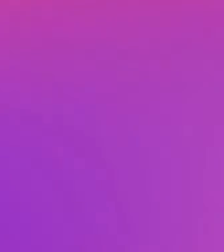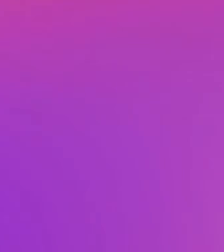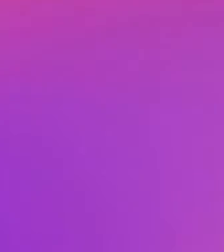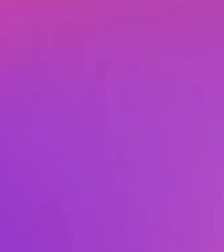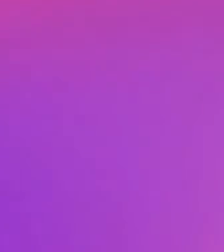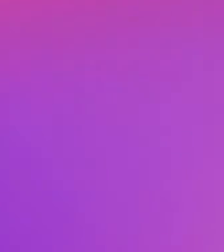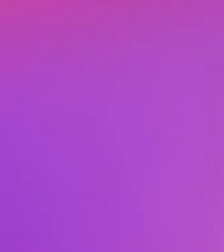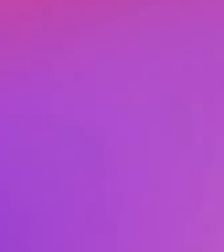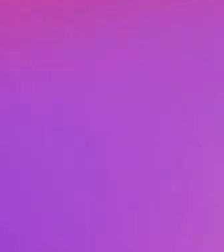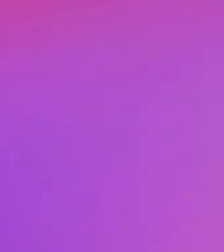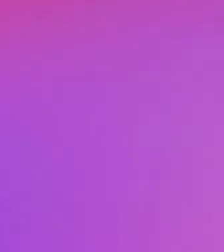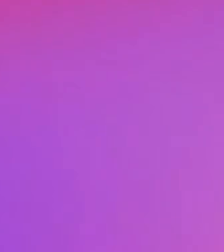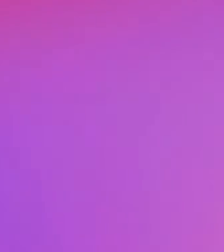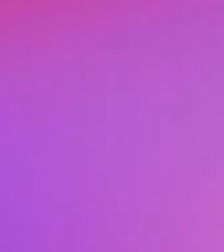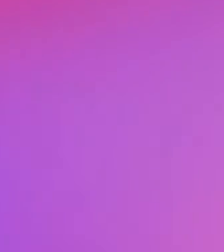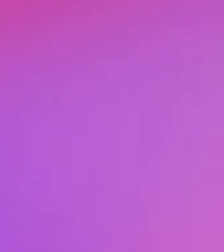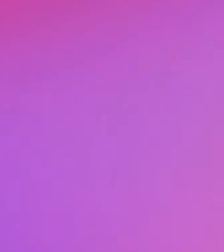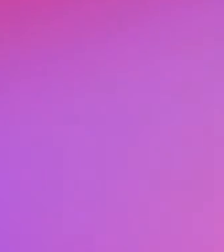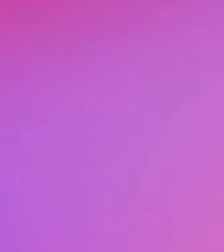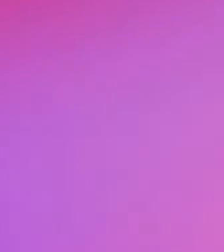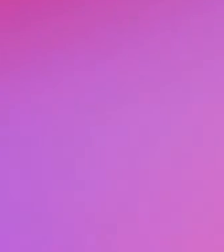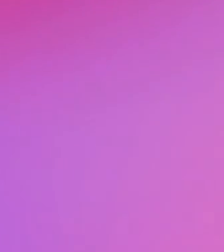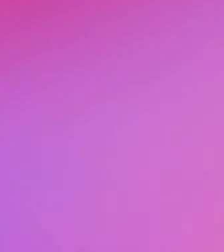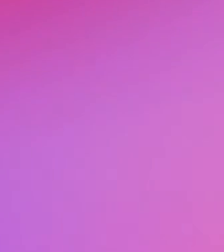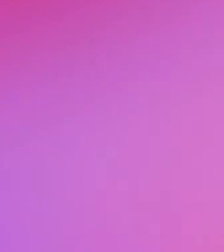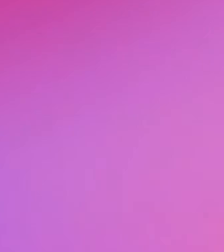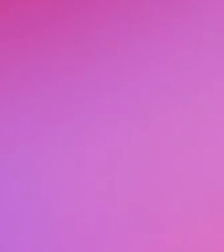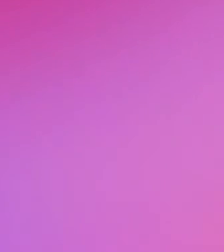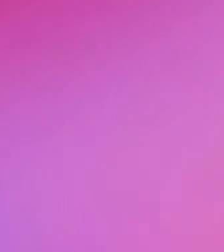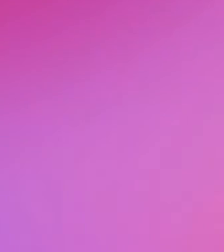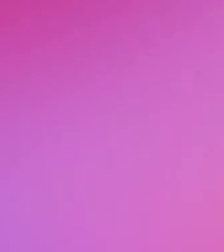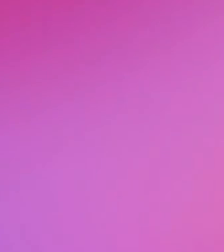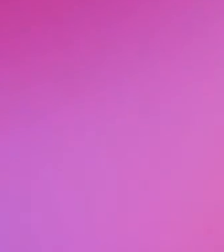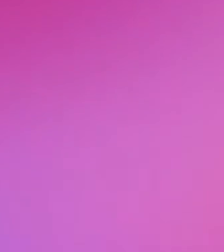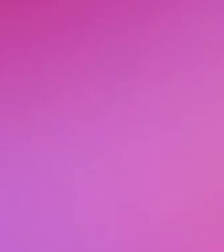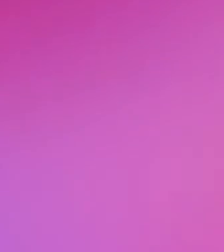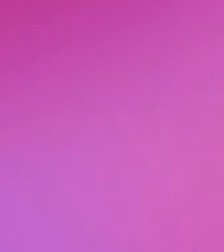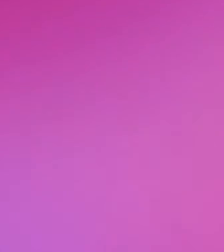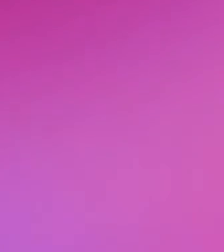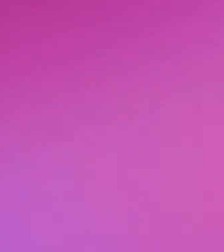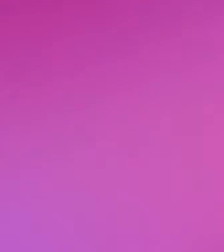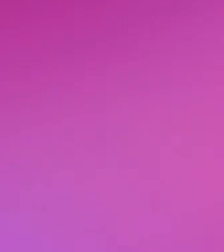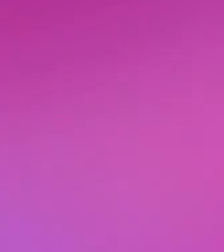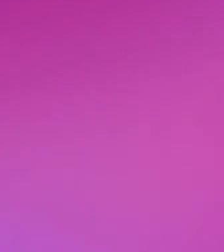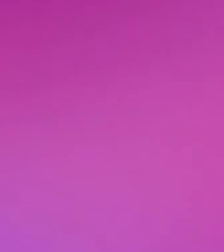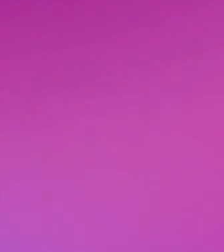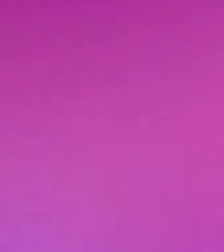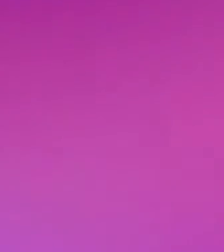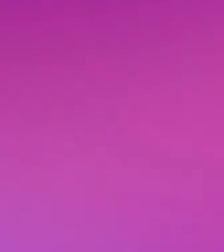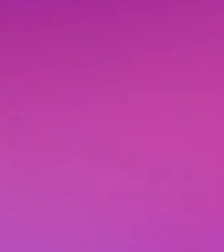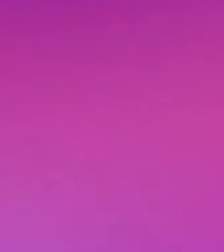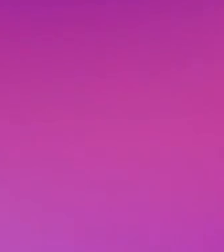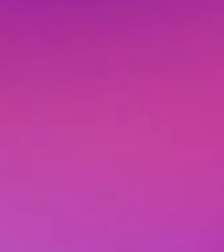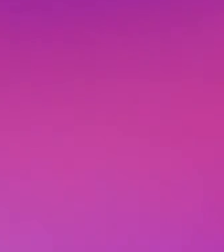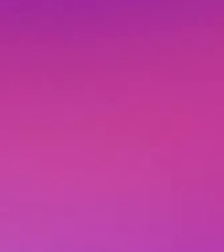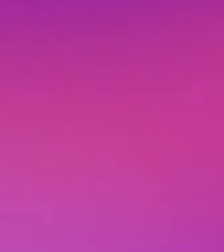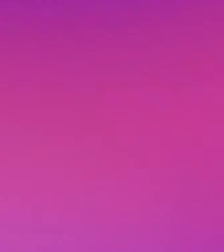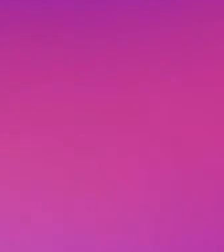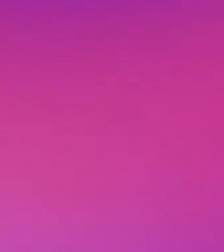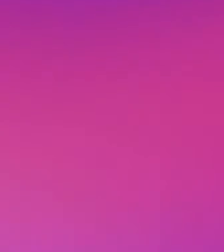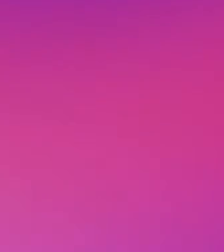Si tienes dudas o necesitas ayuda, llama al Centro de Apoyo Pedagógico a Distancia. El número de teléfono para secundaria es